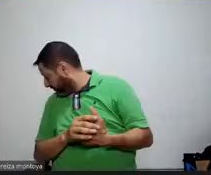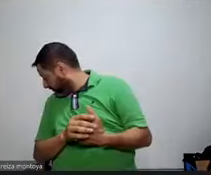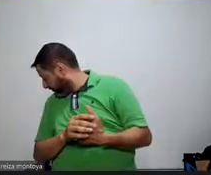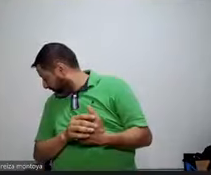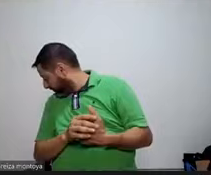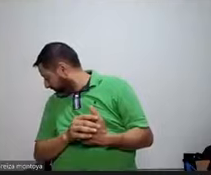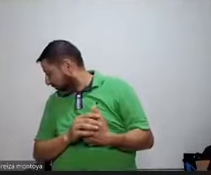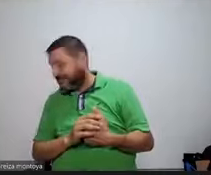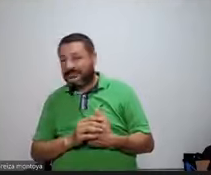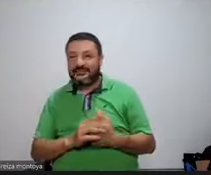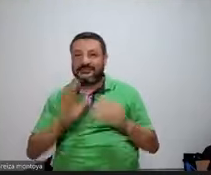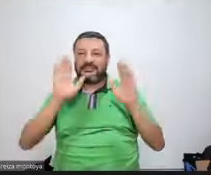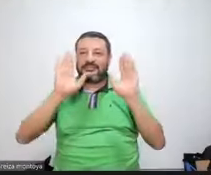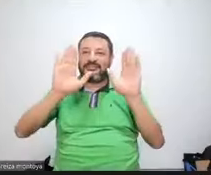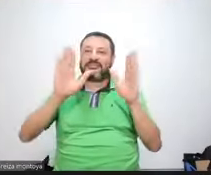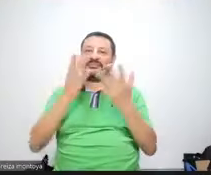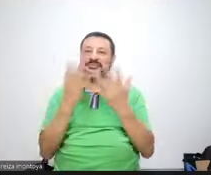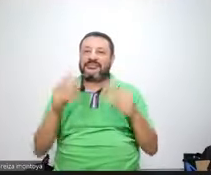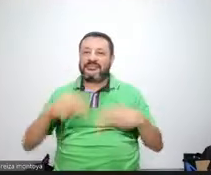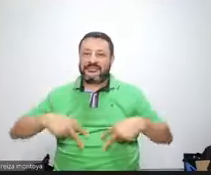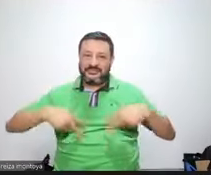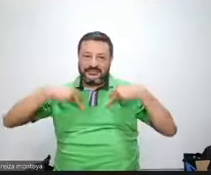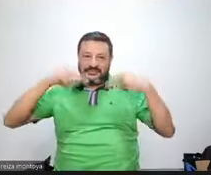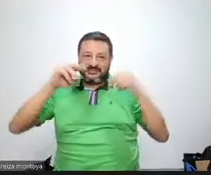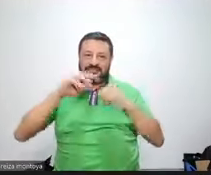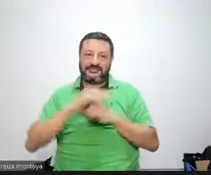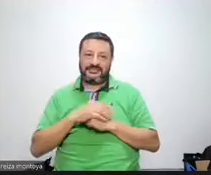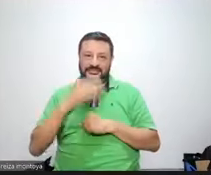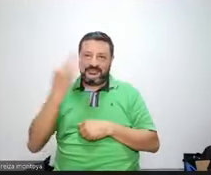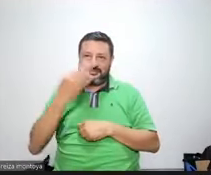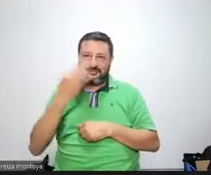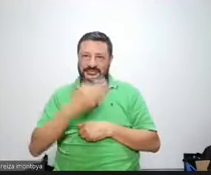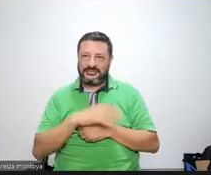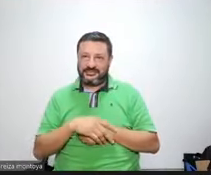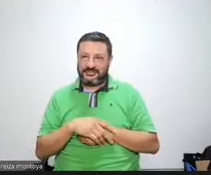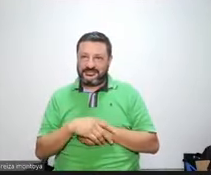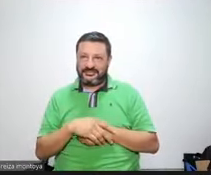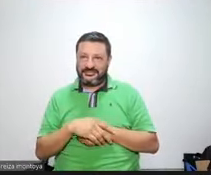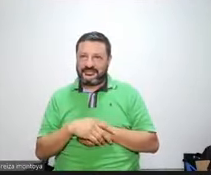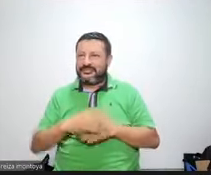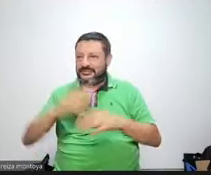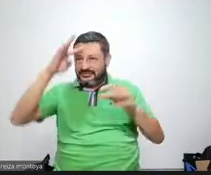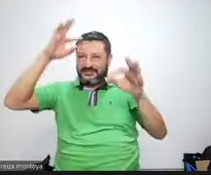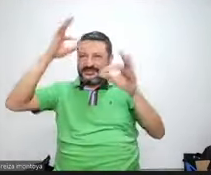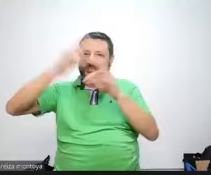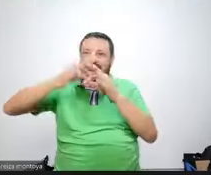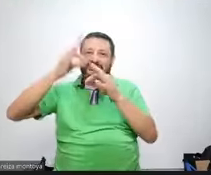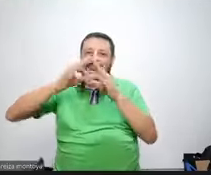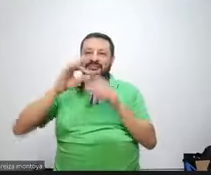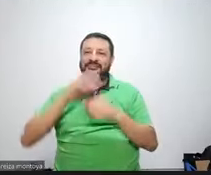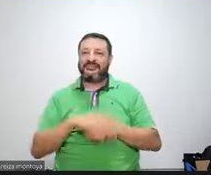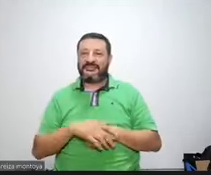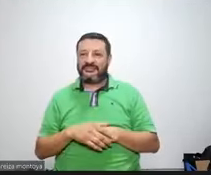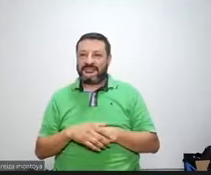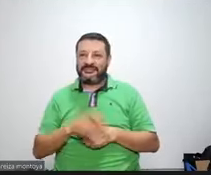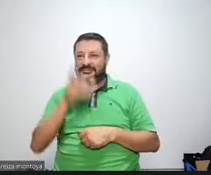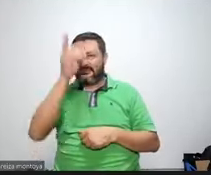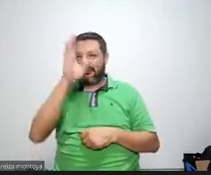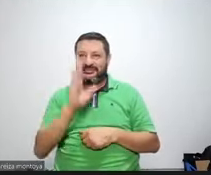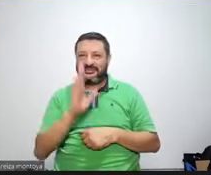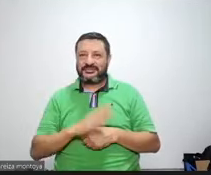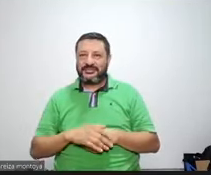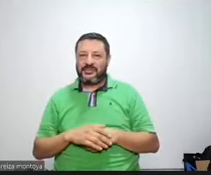momentos de la vida, y siempre hablamos acá pues para los creyentes que Dios dispone, ¿cierto? Y que no era el